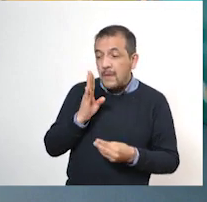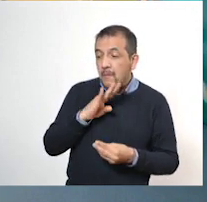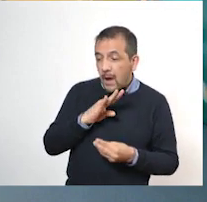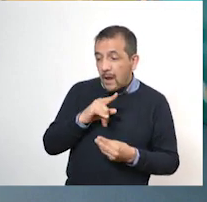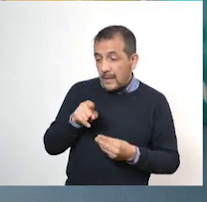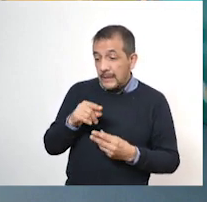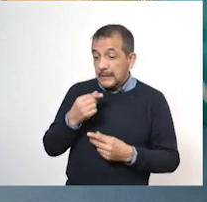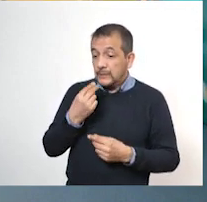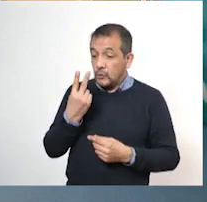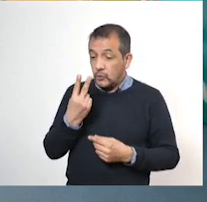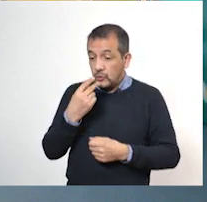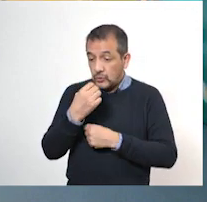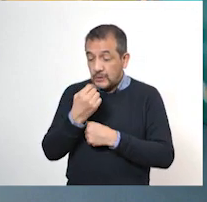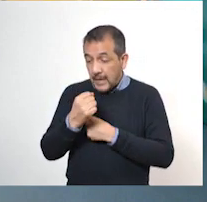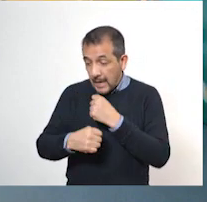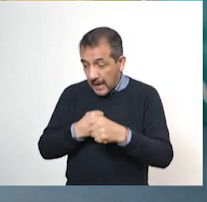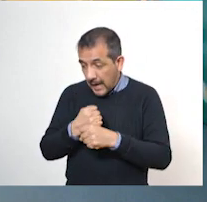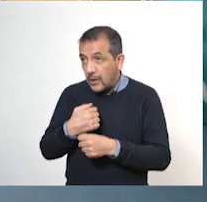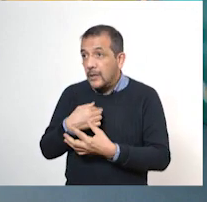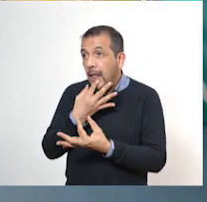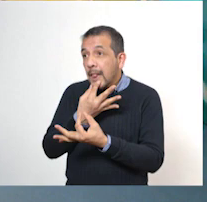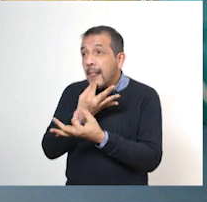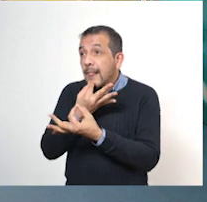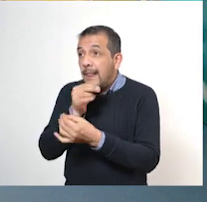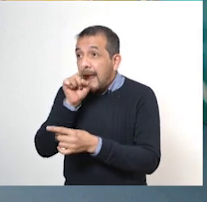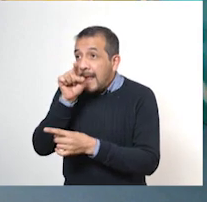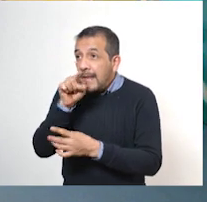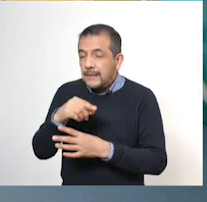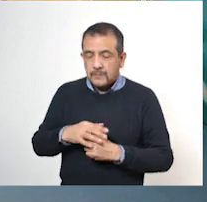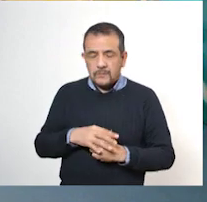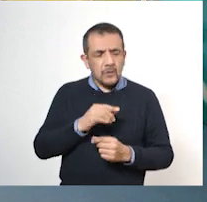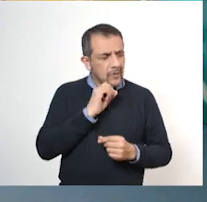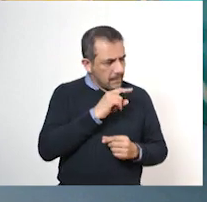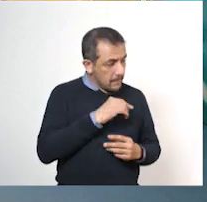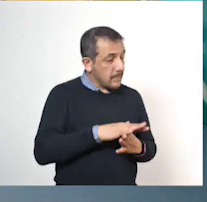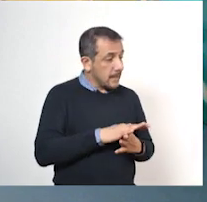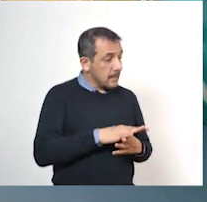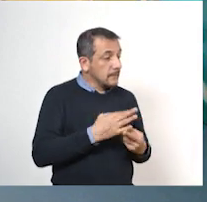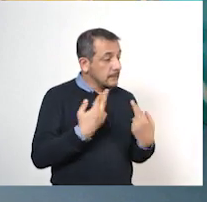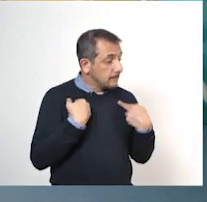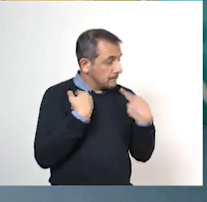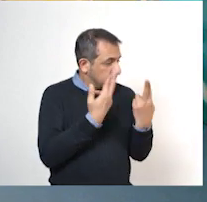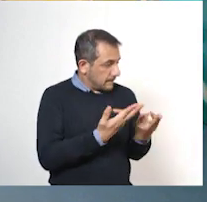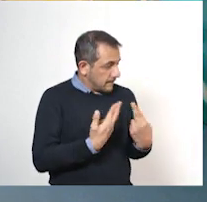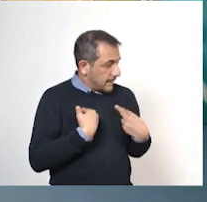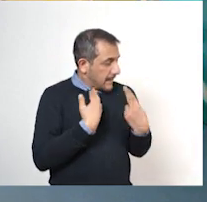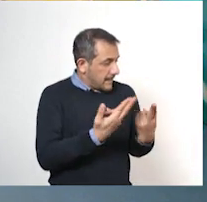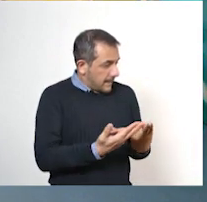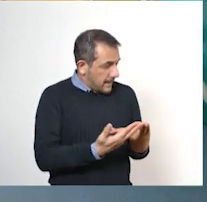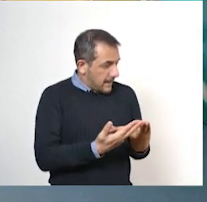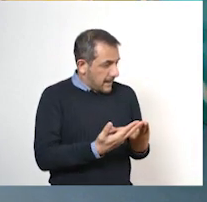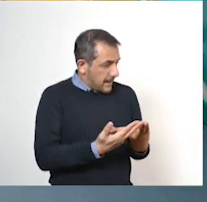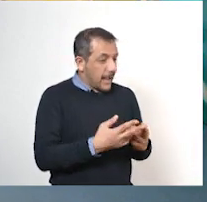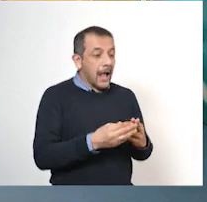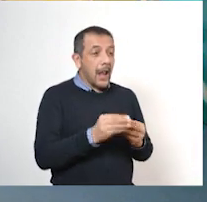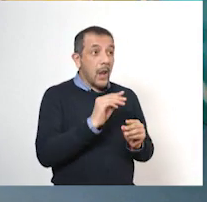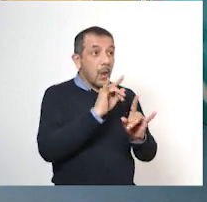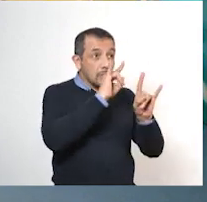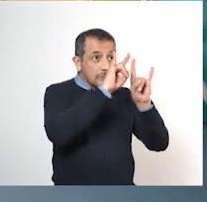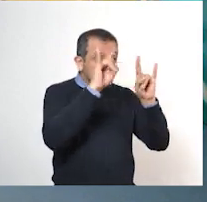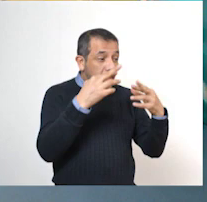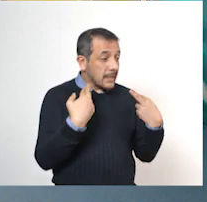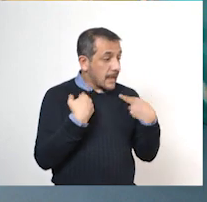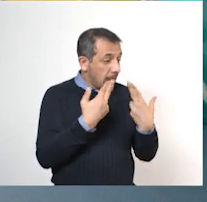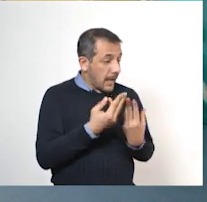y niños de apenas 2 años de edad. La utilización de regalos en la publicidad y la